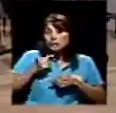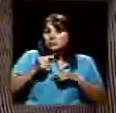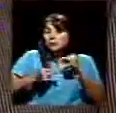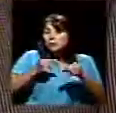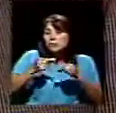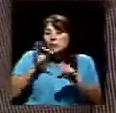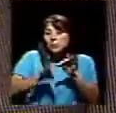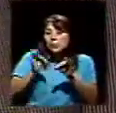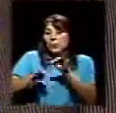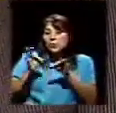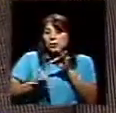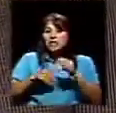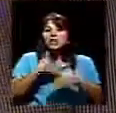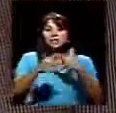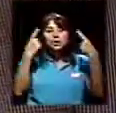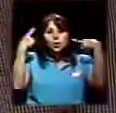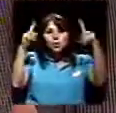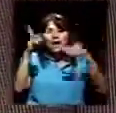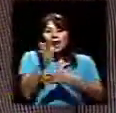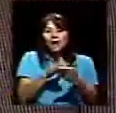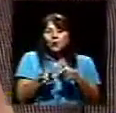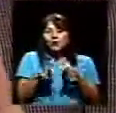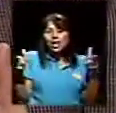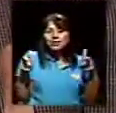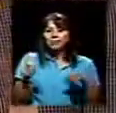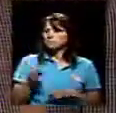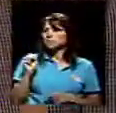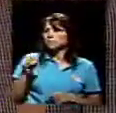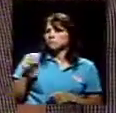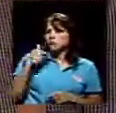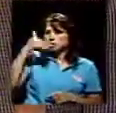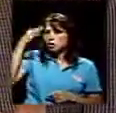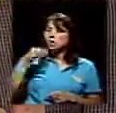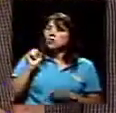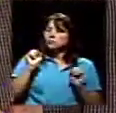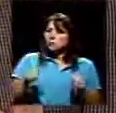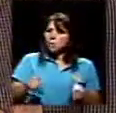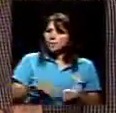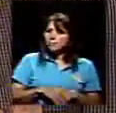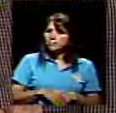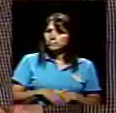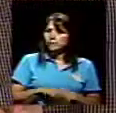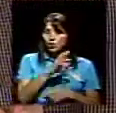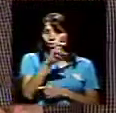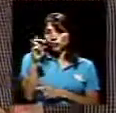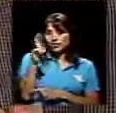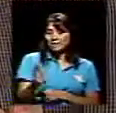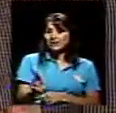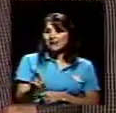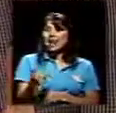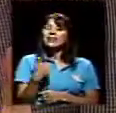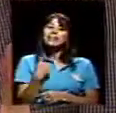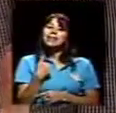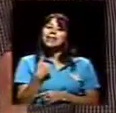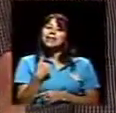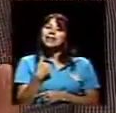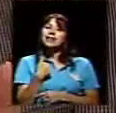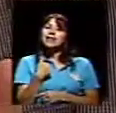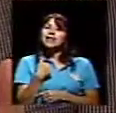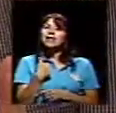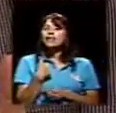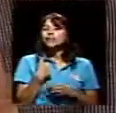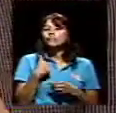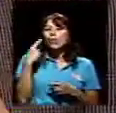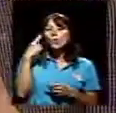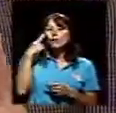decir, nosotros tenemos a nivel de diseño constitucional un poquito el diseño o la pretensión de un gobierno